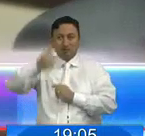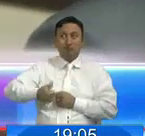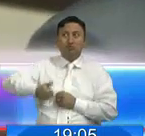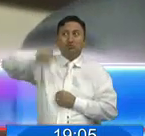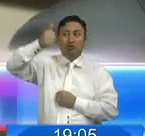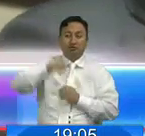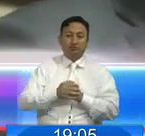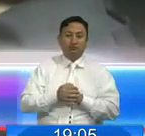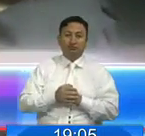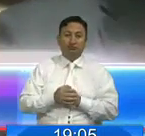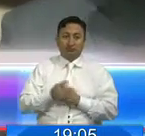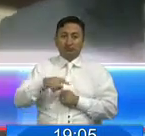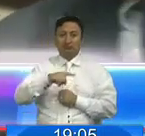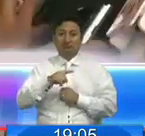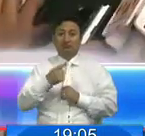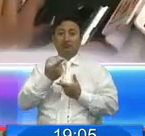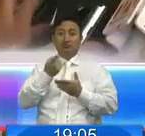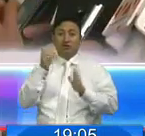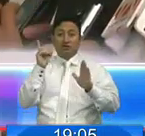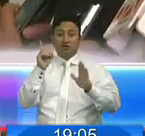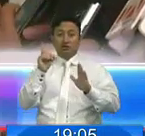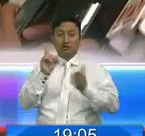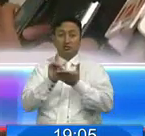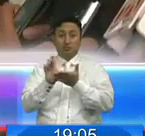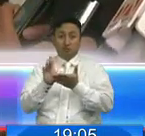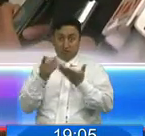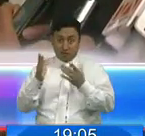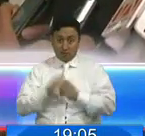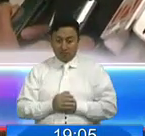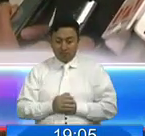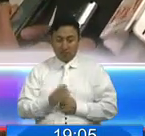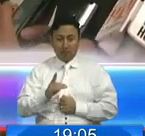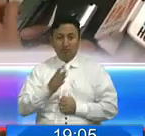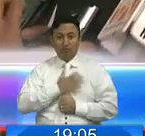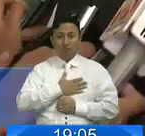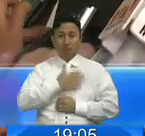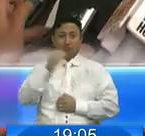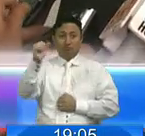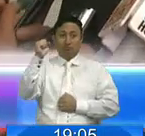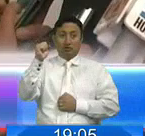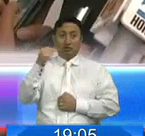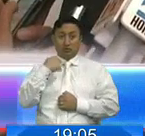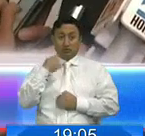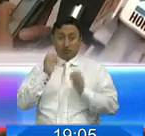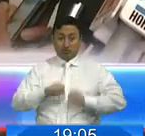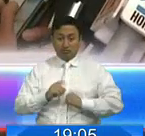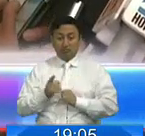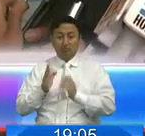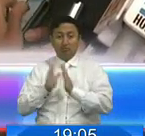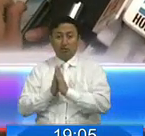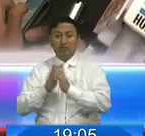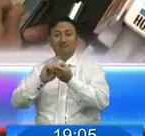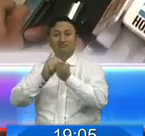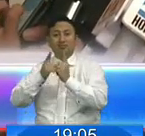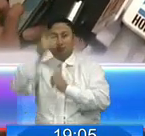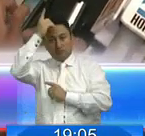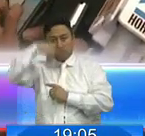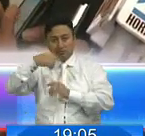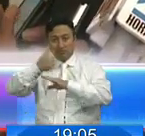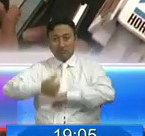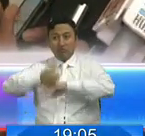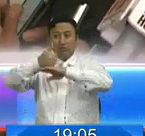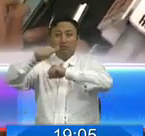la destitución no está en firme. Ejerciendo mi derecho, he impugnado ante el Tribunal